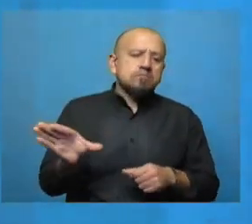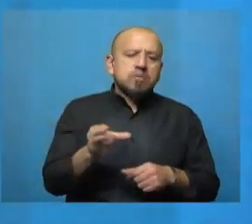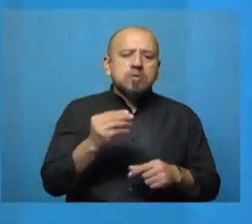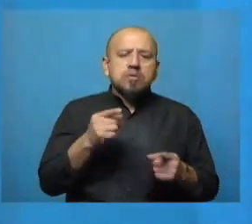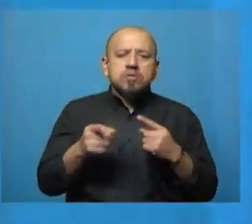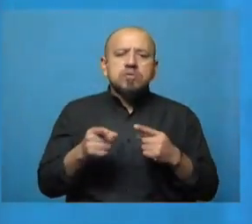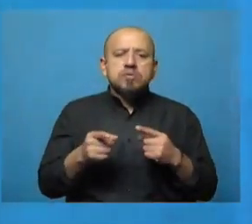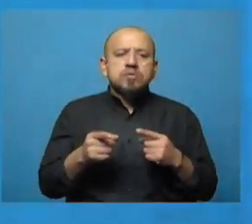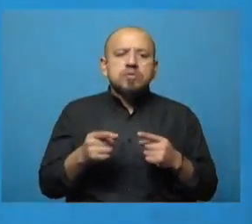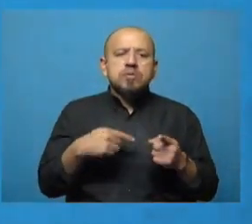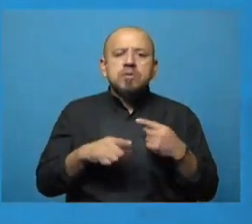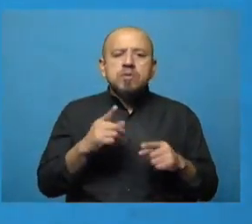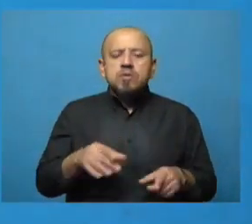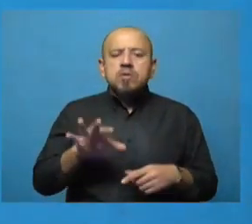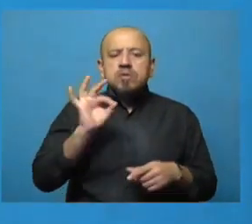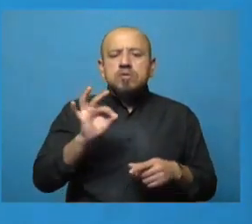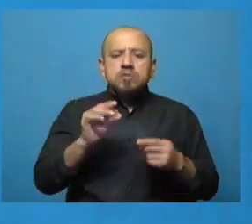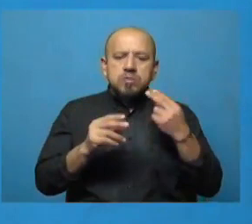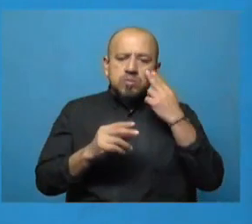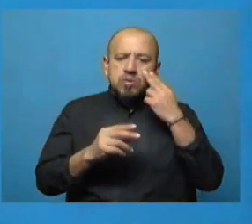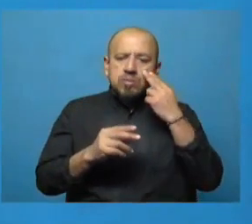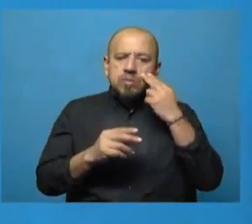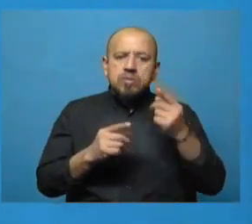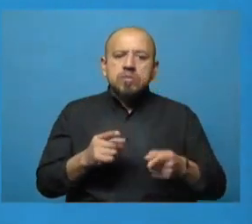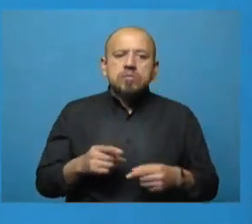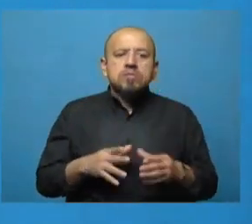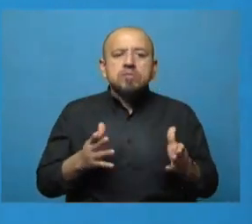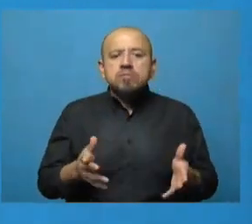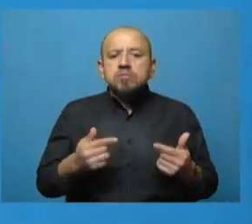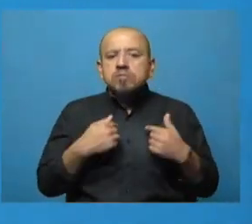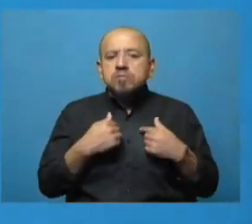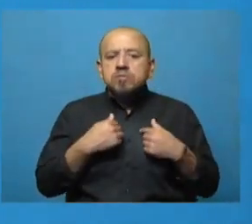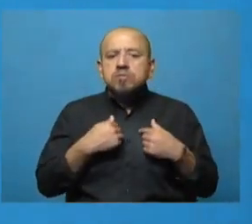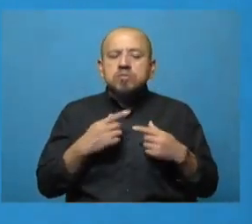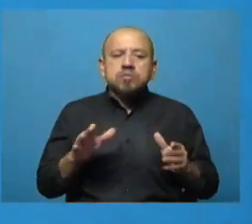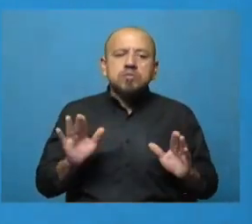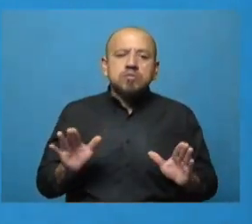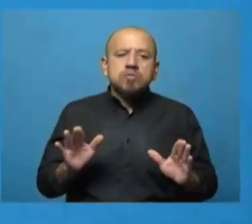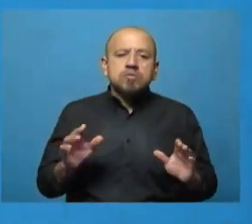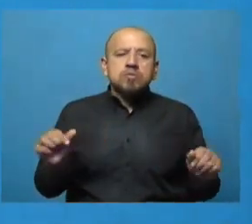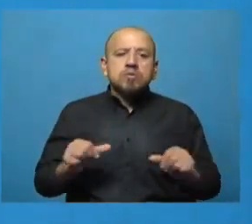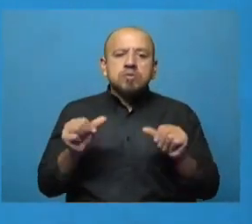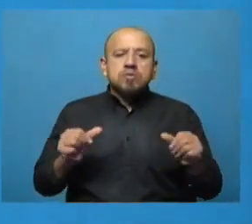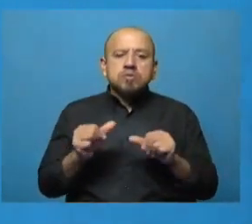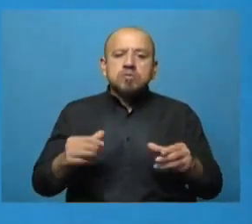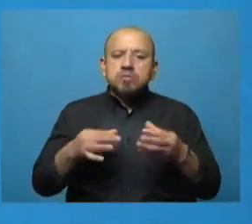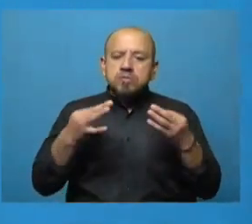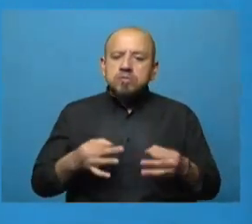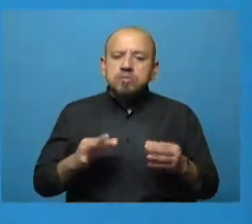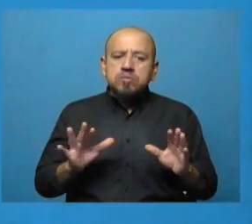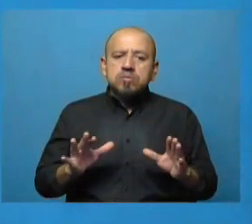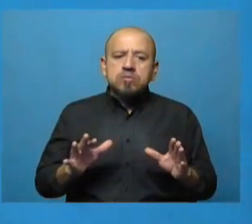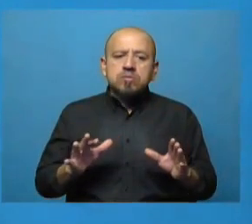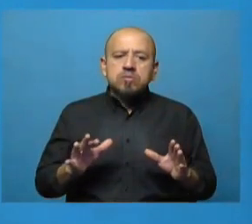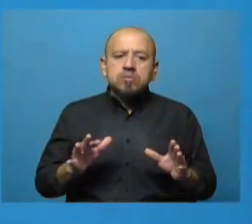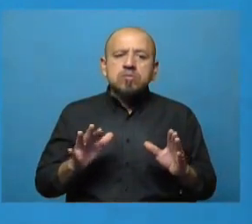ser cero problema con nadie porque nosotros siempre lo hacemos bien lo hacemos